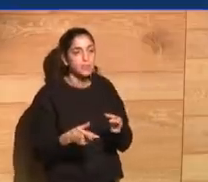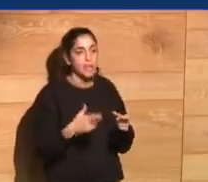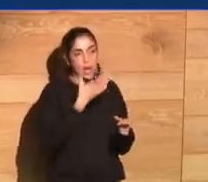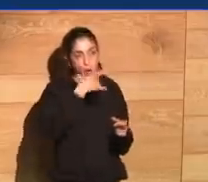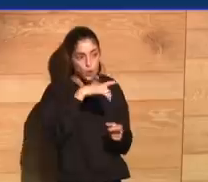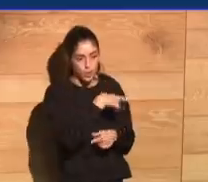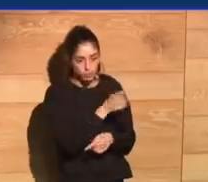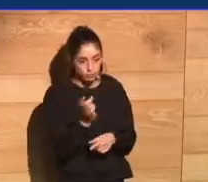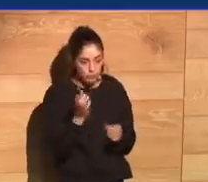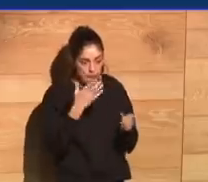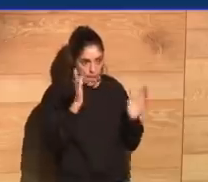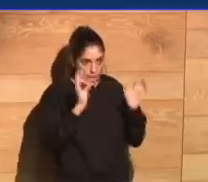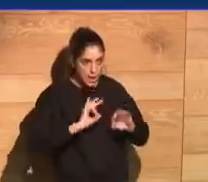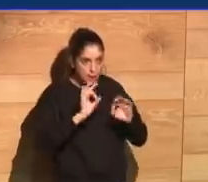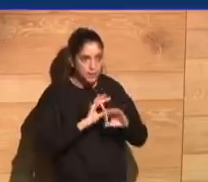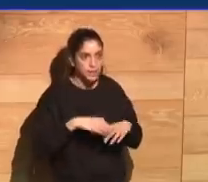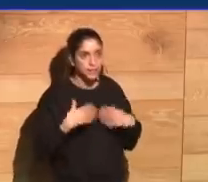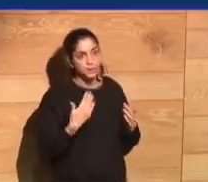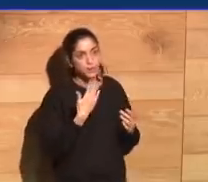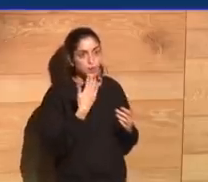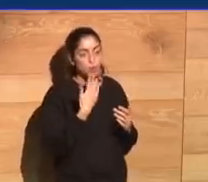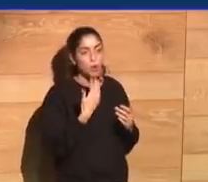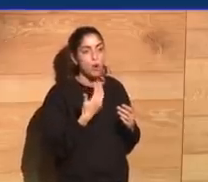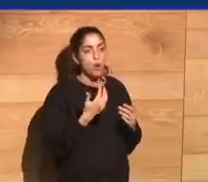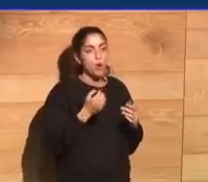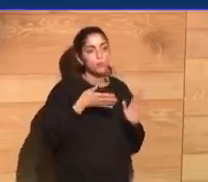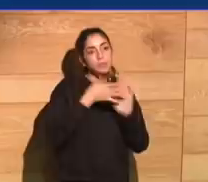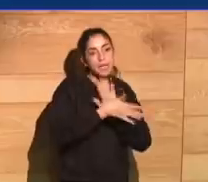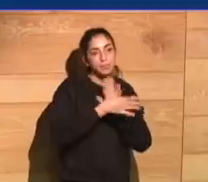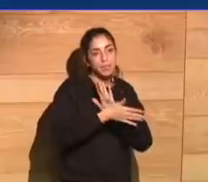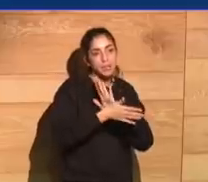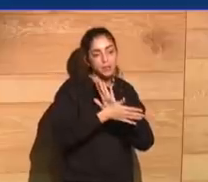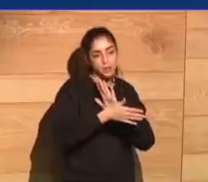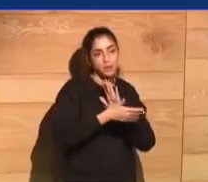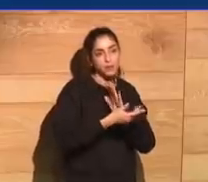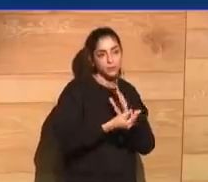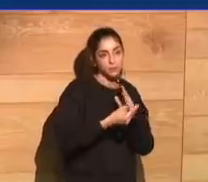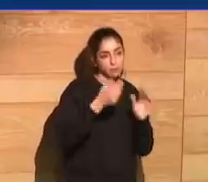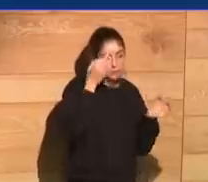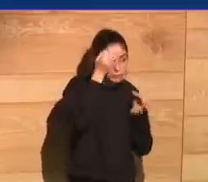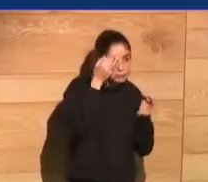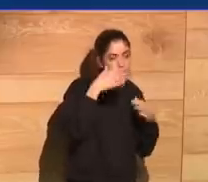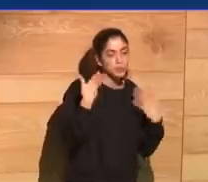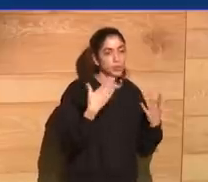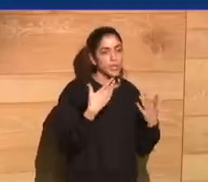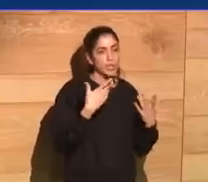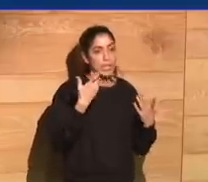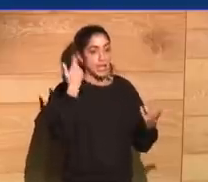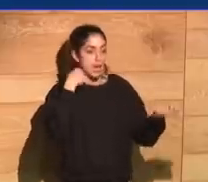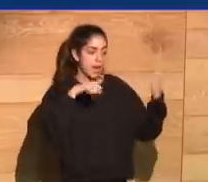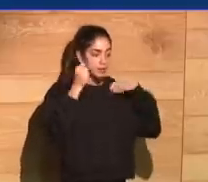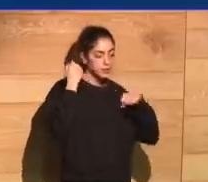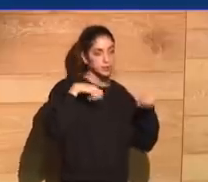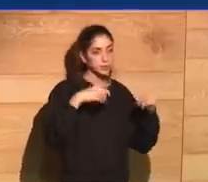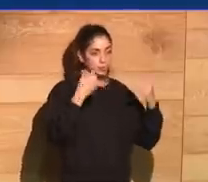cosa que es darte una explicación que va un poquito más allá, ¿vale? No son solo las gafas, es que cambió la actitud, es que cambió todo, es que de repente ves a Superman